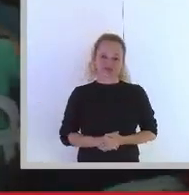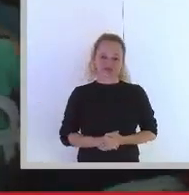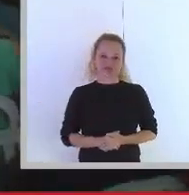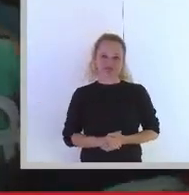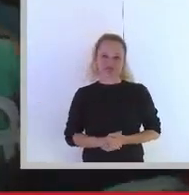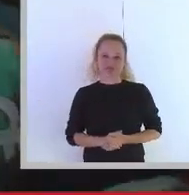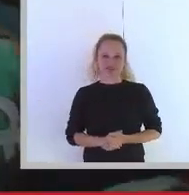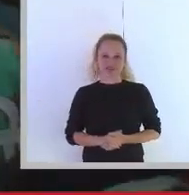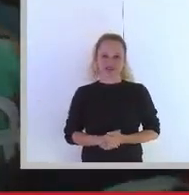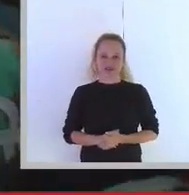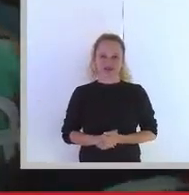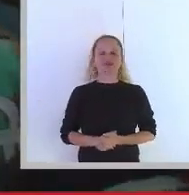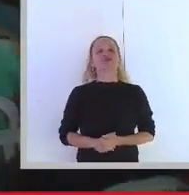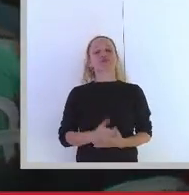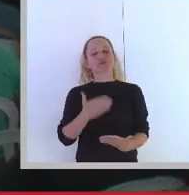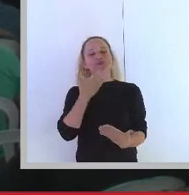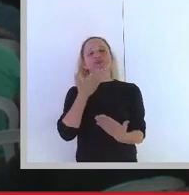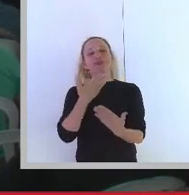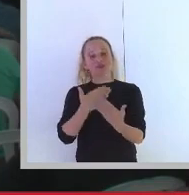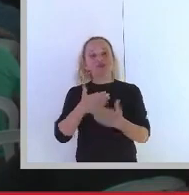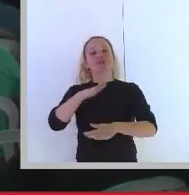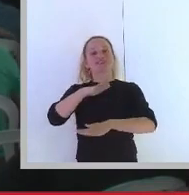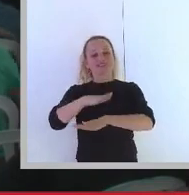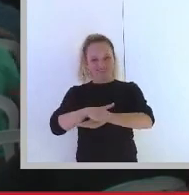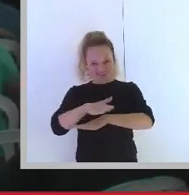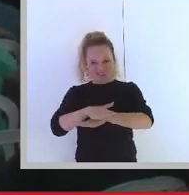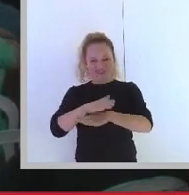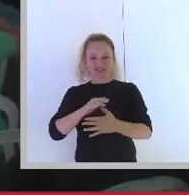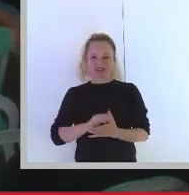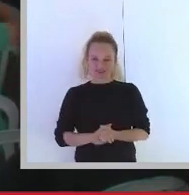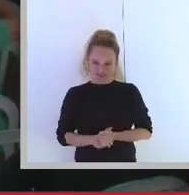Así. Buenas tardes,